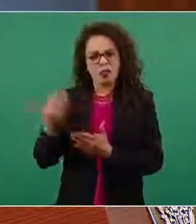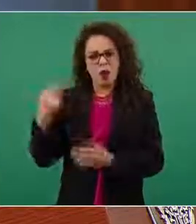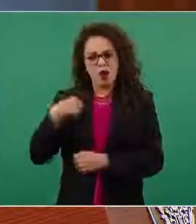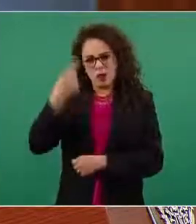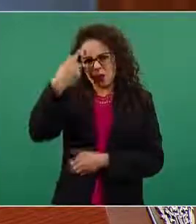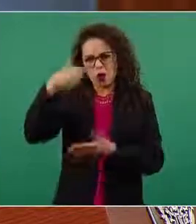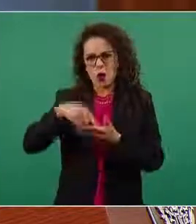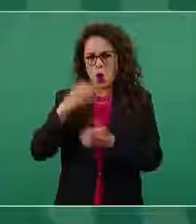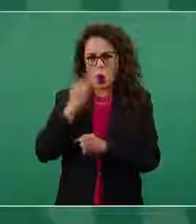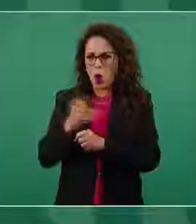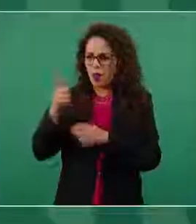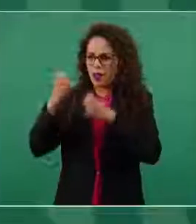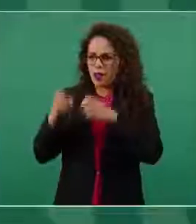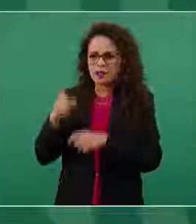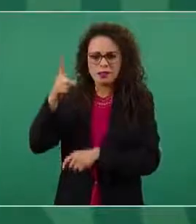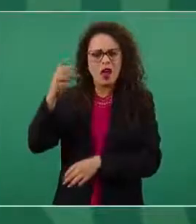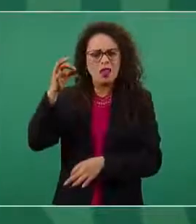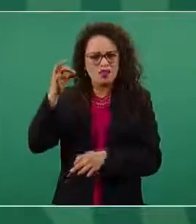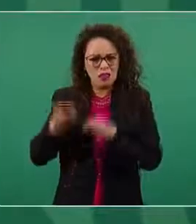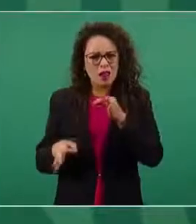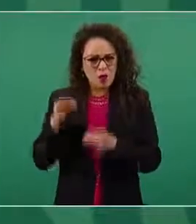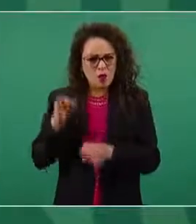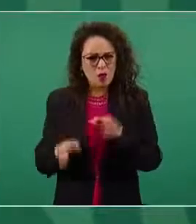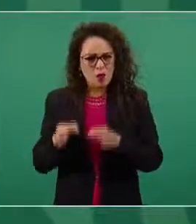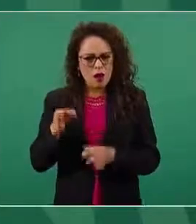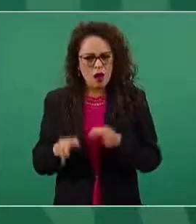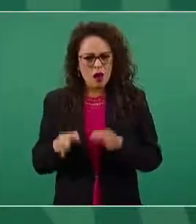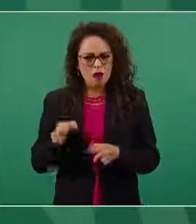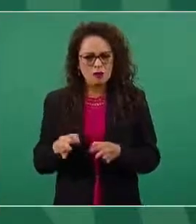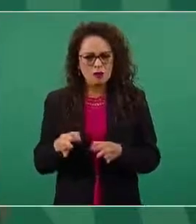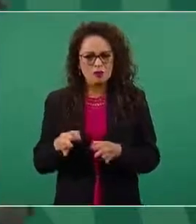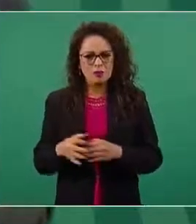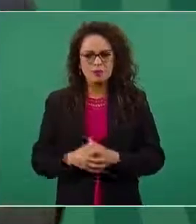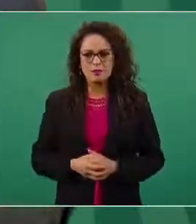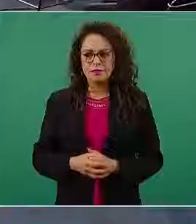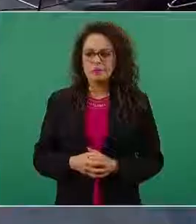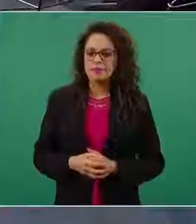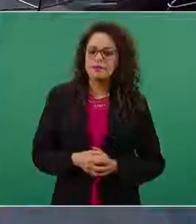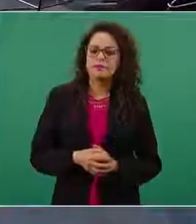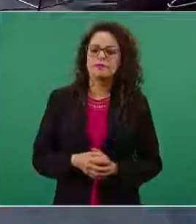ahora en el tribunal son los que tú no podrías buscar